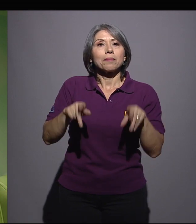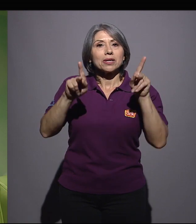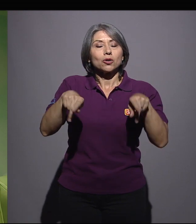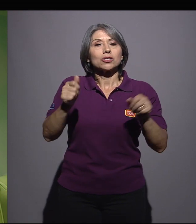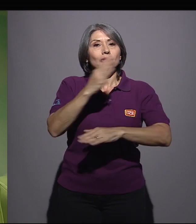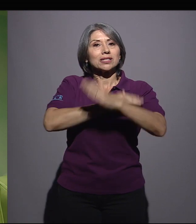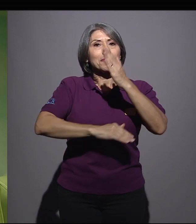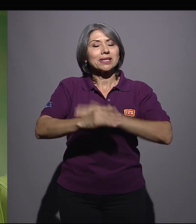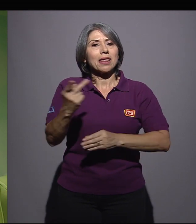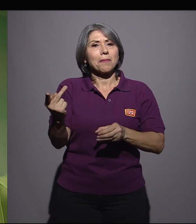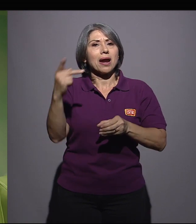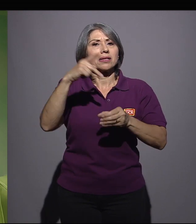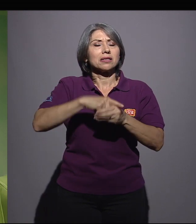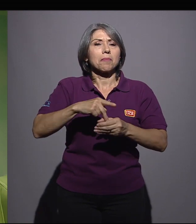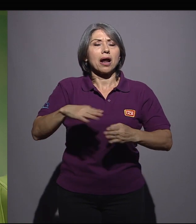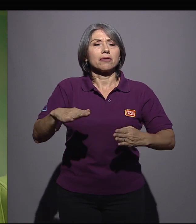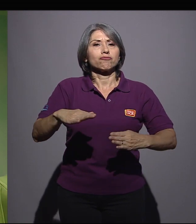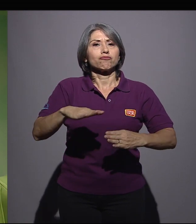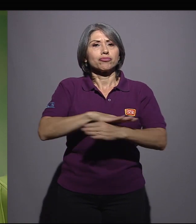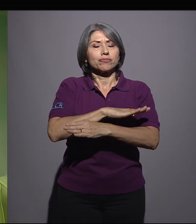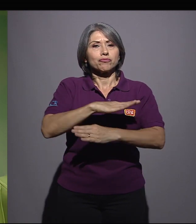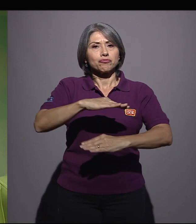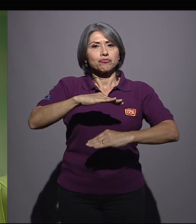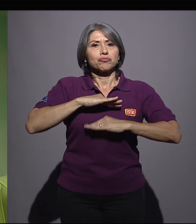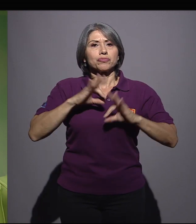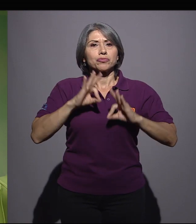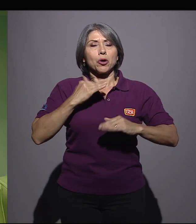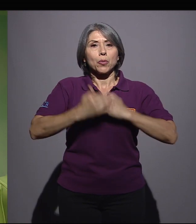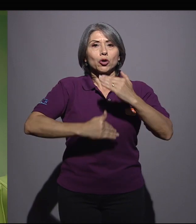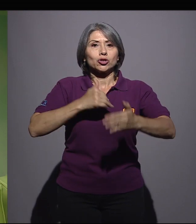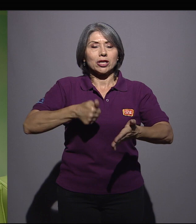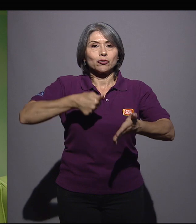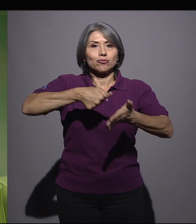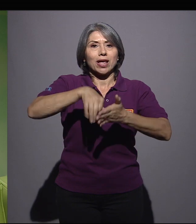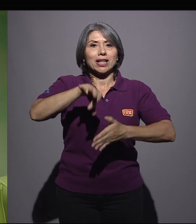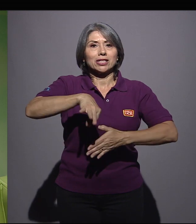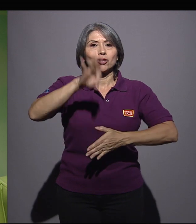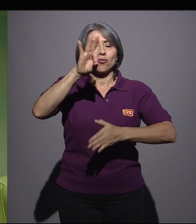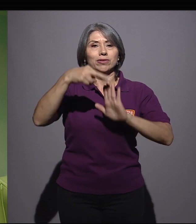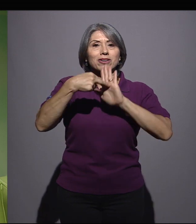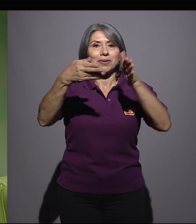en pleno en todo el proceso de elección de nuestros representantes de los gobiernos